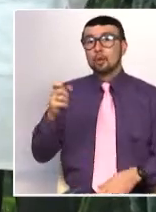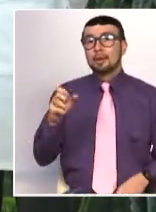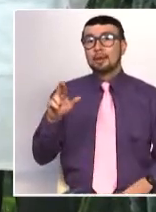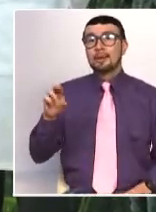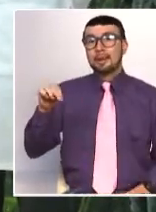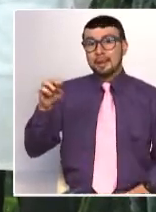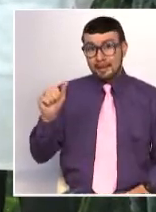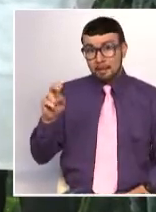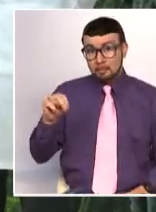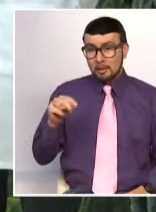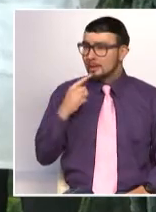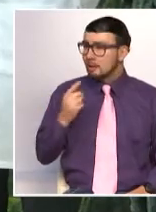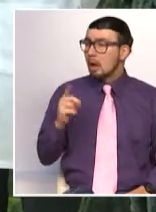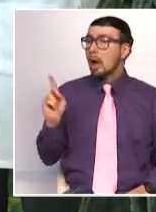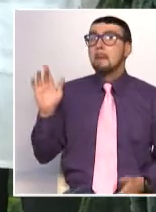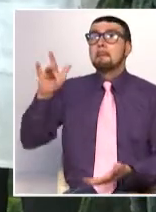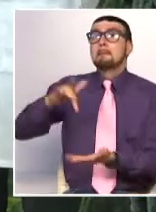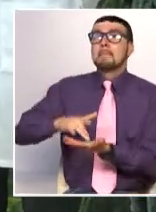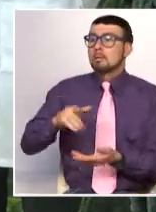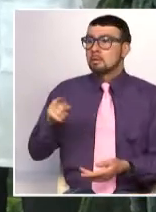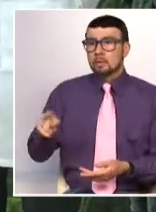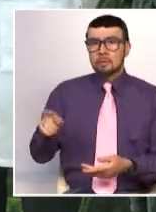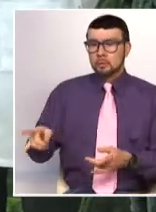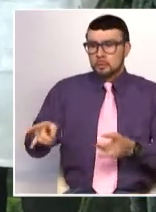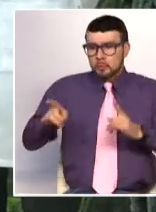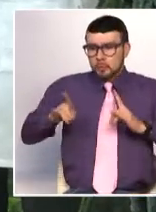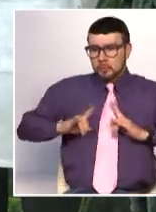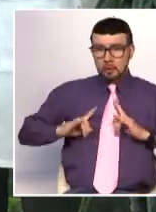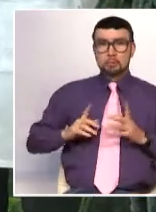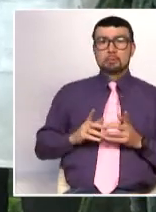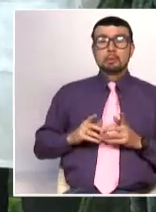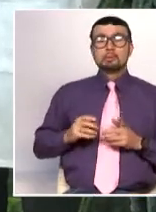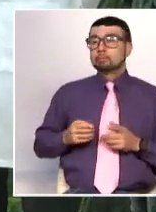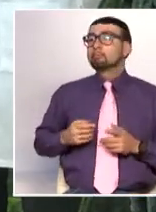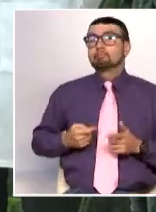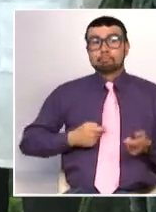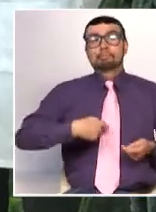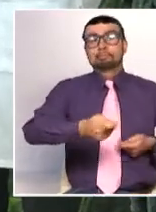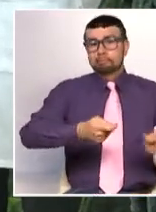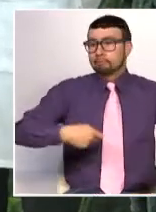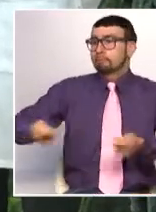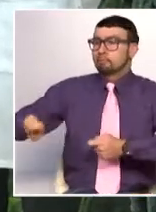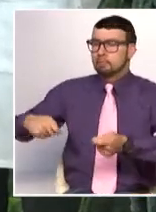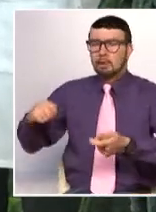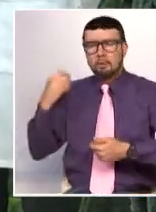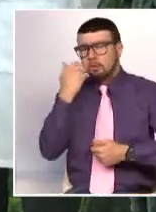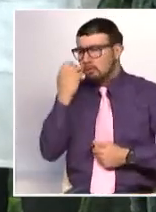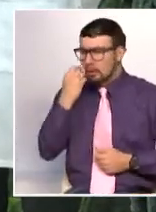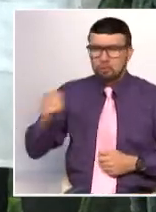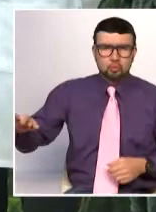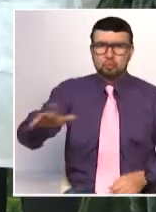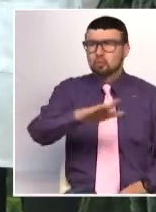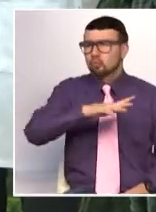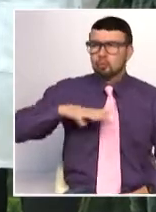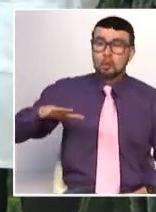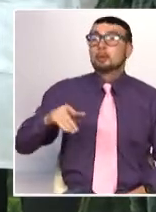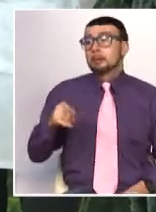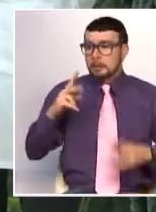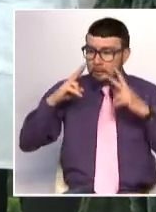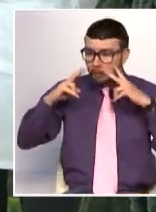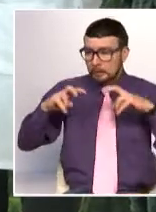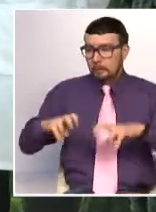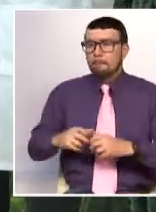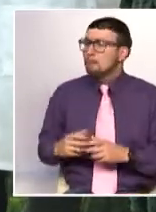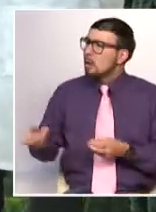a la casa con eso es que se impregna y se transmite entonces es un contexto muy grande que hay que analizar más